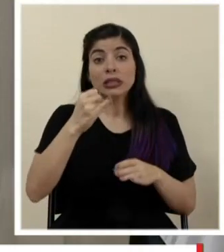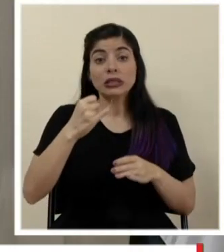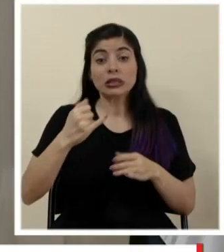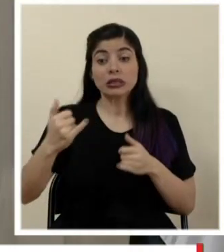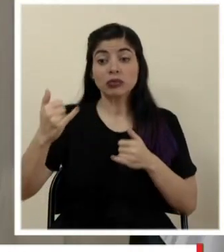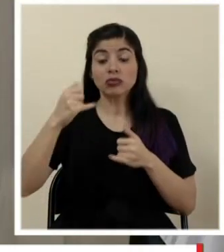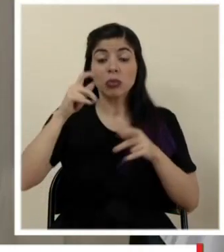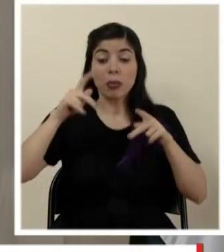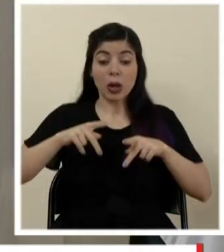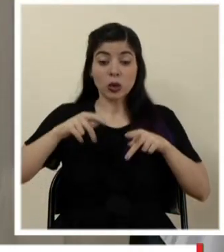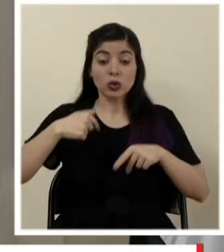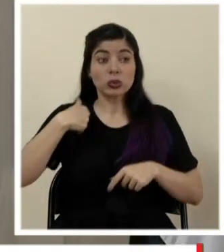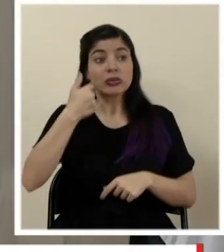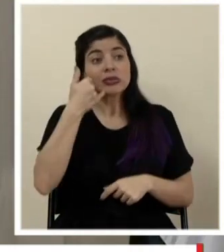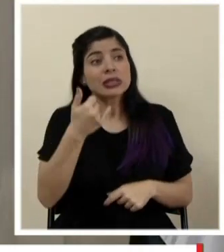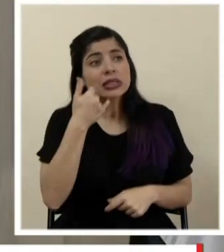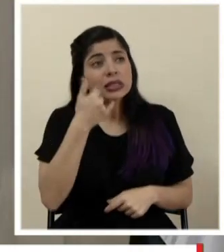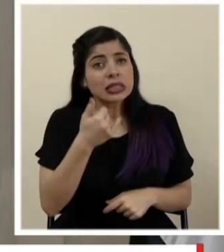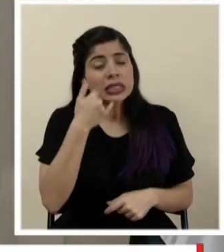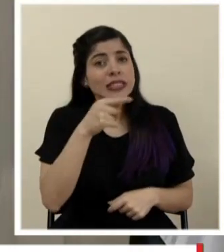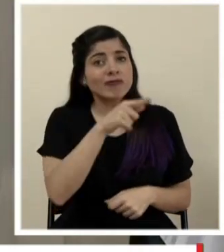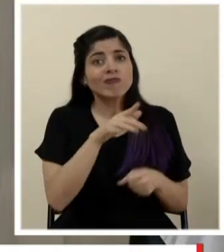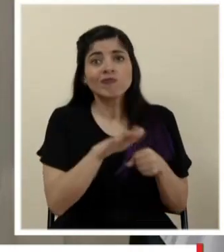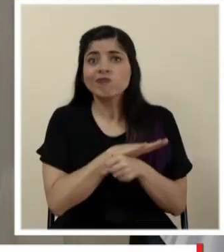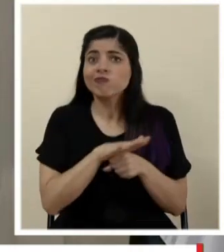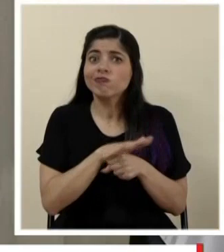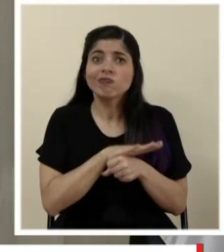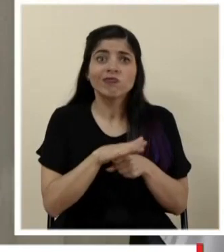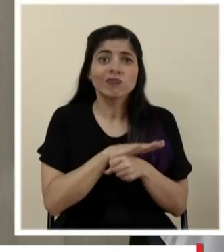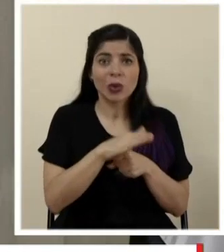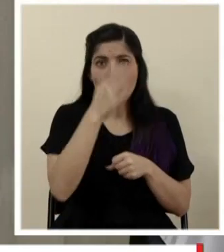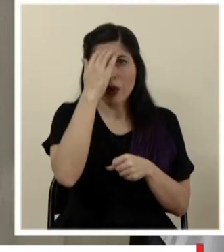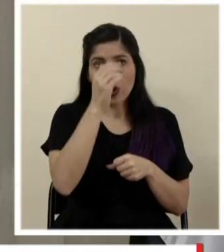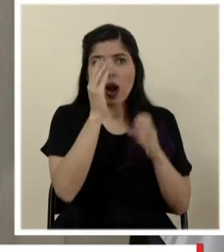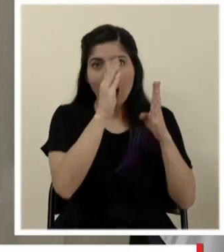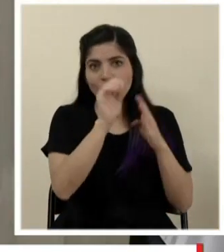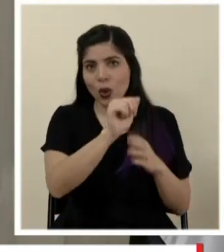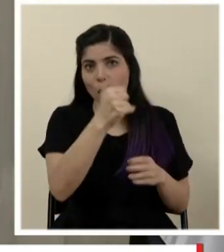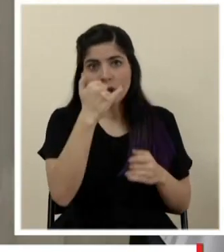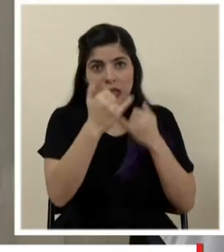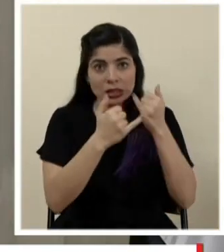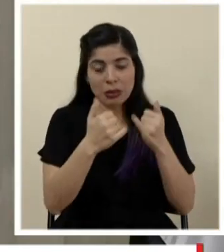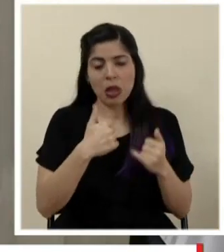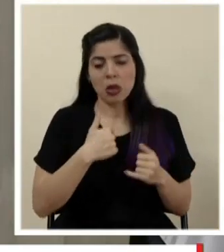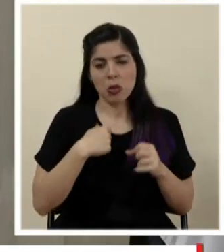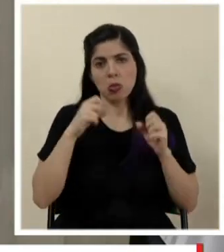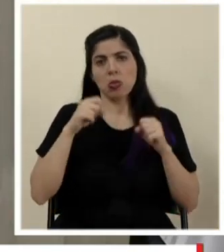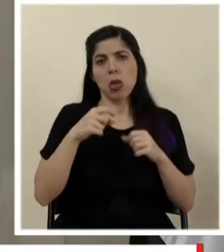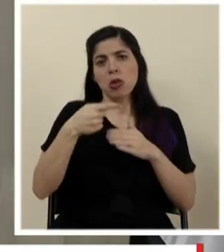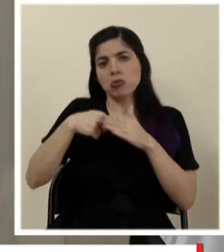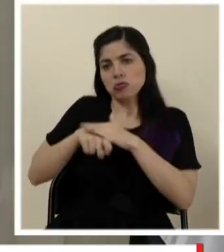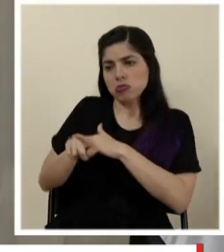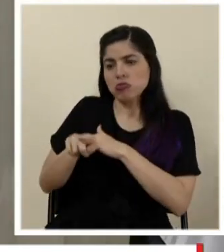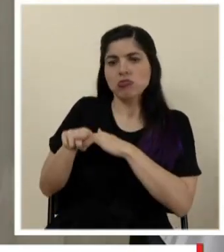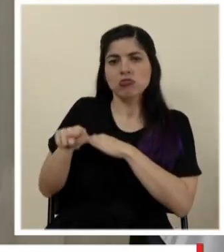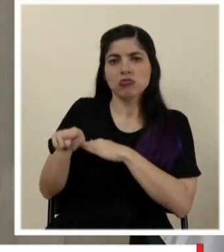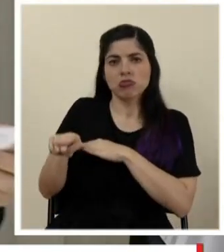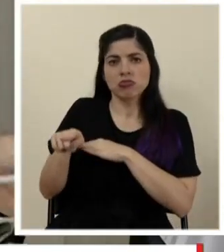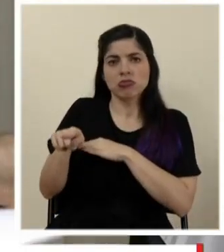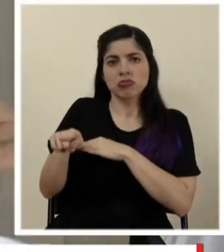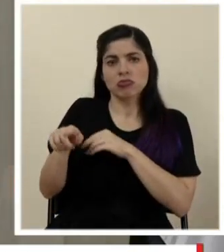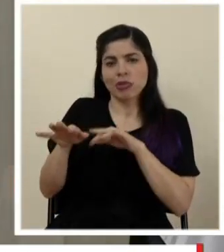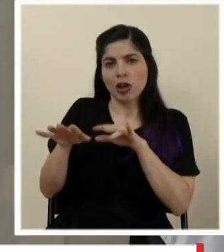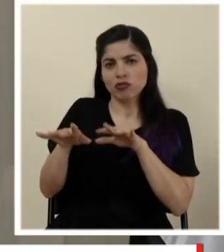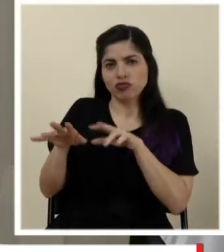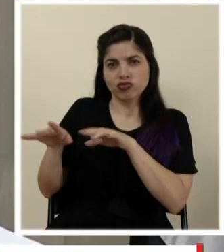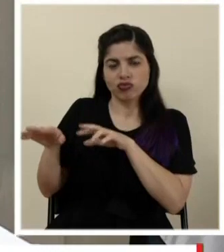cuando uno llama no están disponibles en ese momento porque están atendiendo otras llamadas, se puede hacer mediante